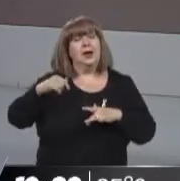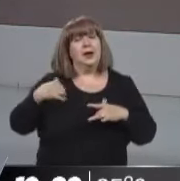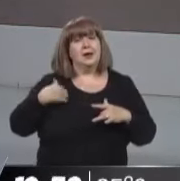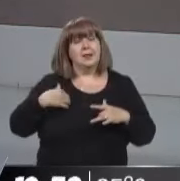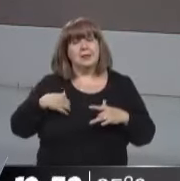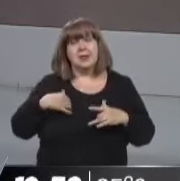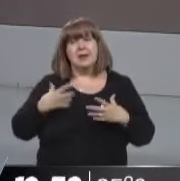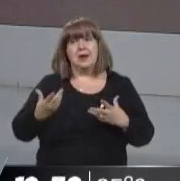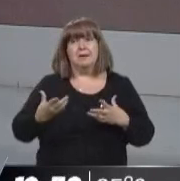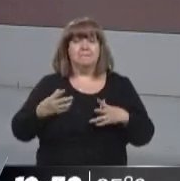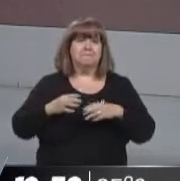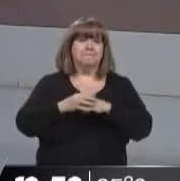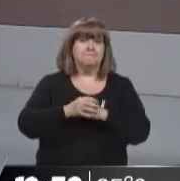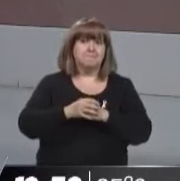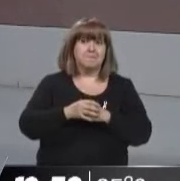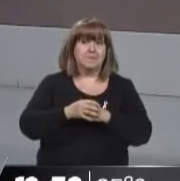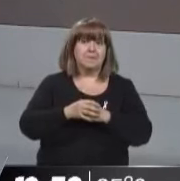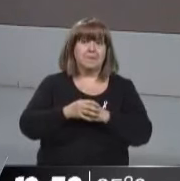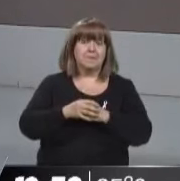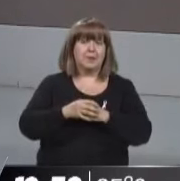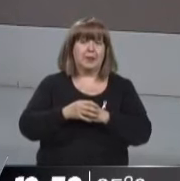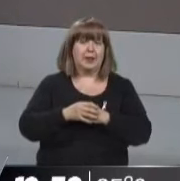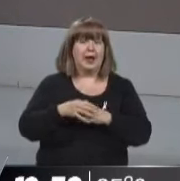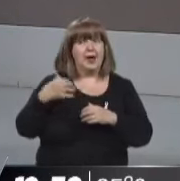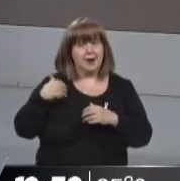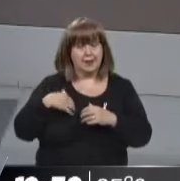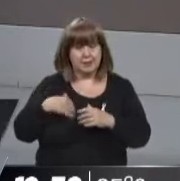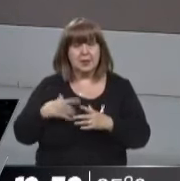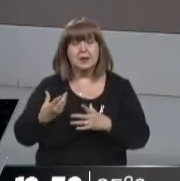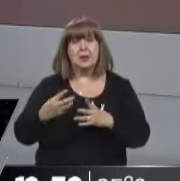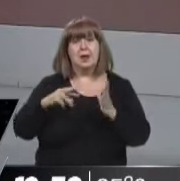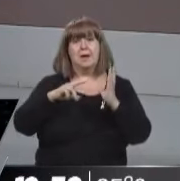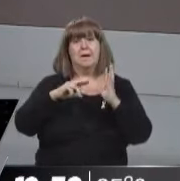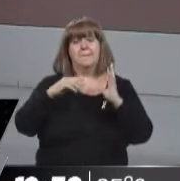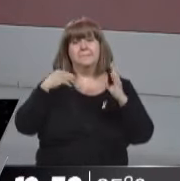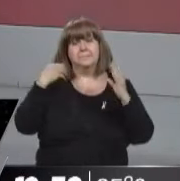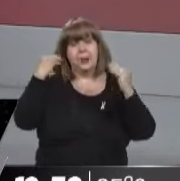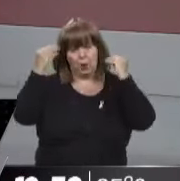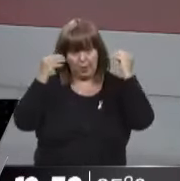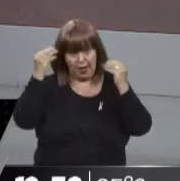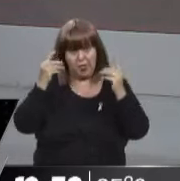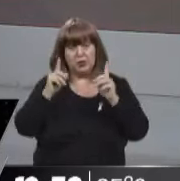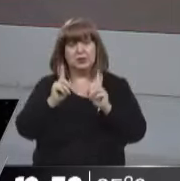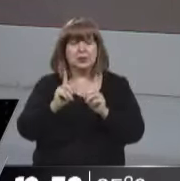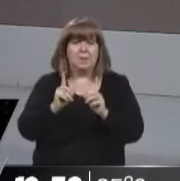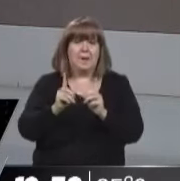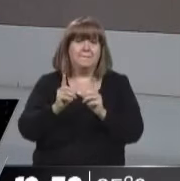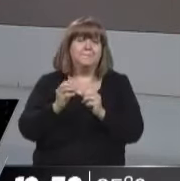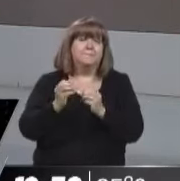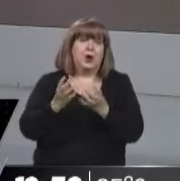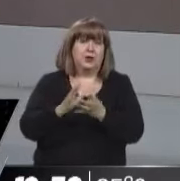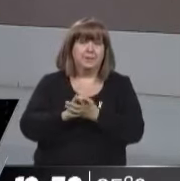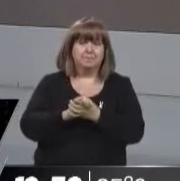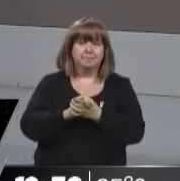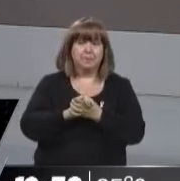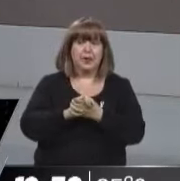que la sufrimos también, la padecemos, ahora hay que ocuparnos también de los realities. Exactamente. Así parece, porque el gobierno de la